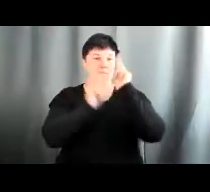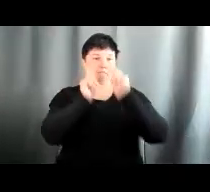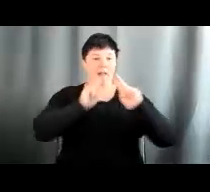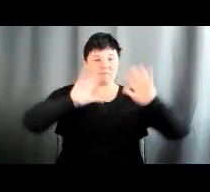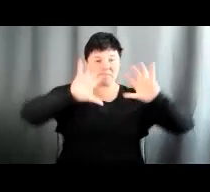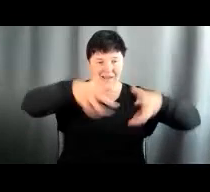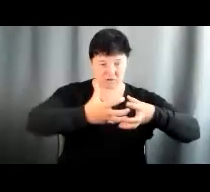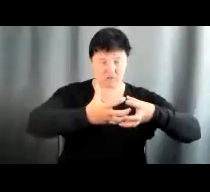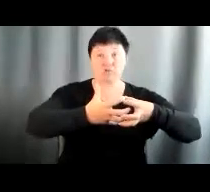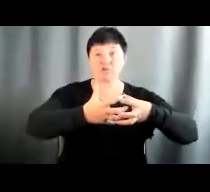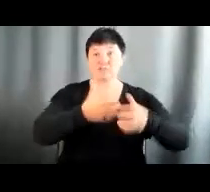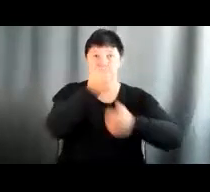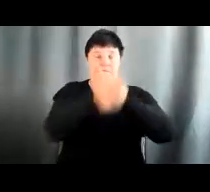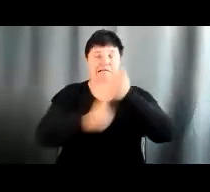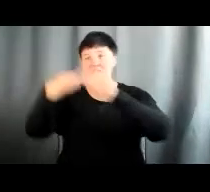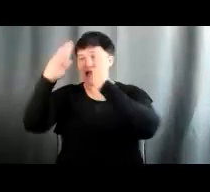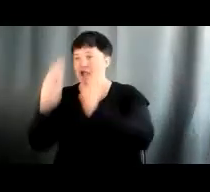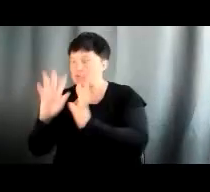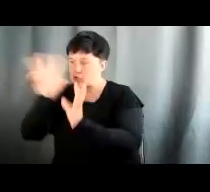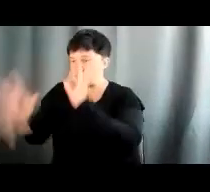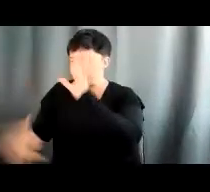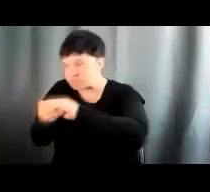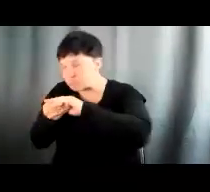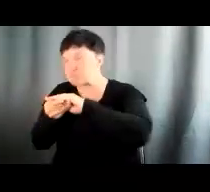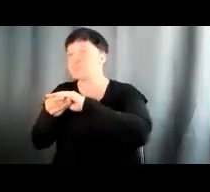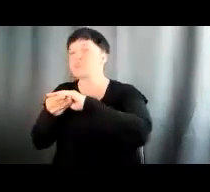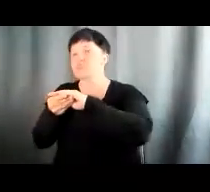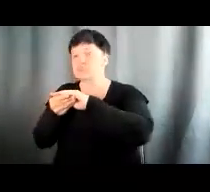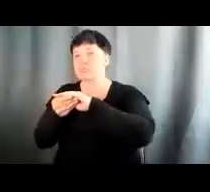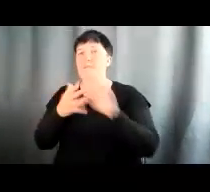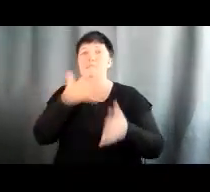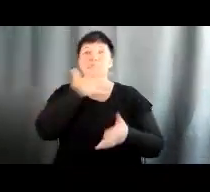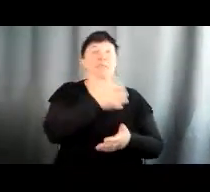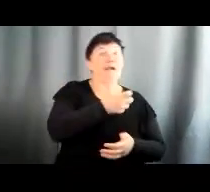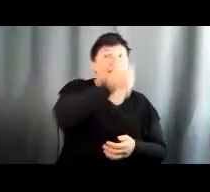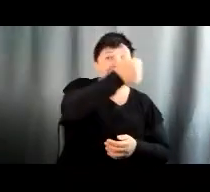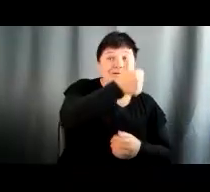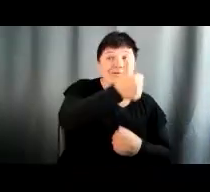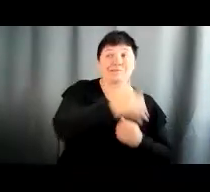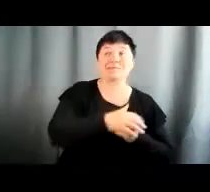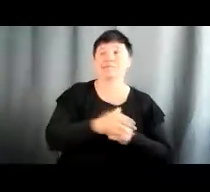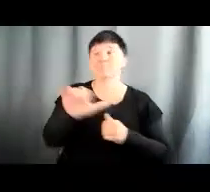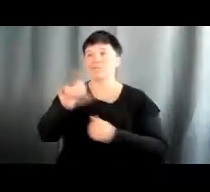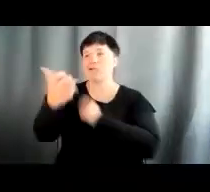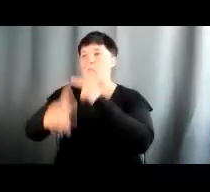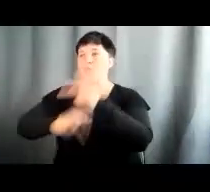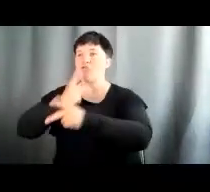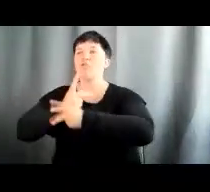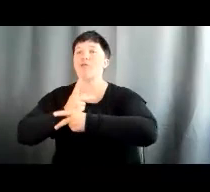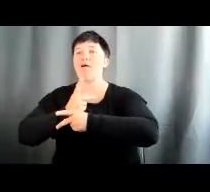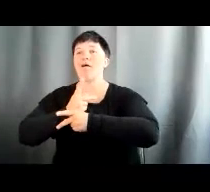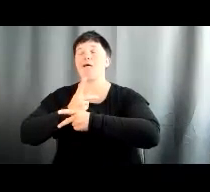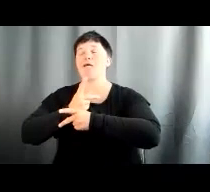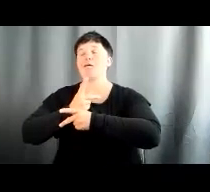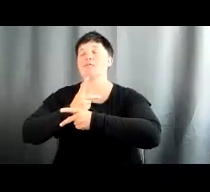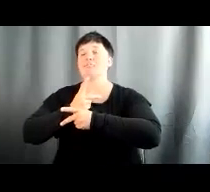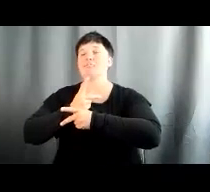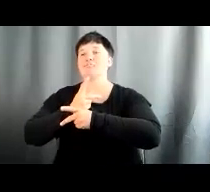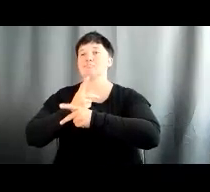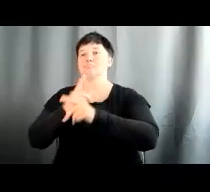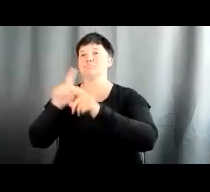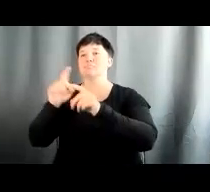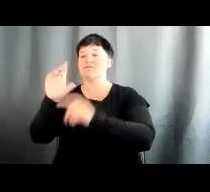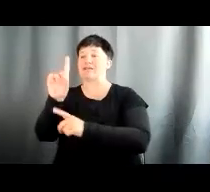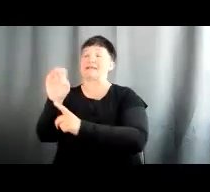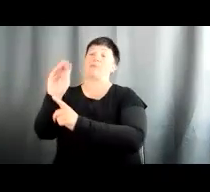de hogares, de adultos mayores, ancianos y otros tipos de datos demográficos que podríamos usar para comparar